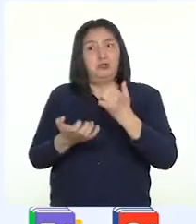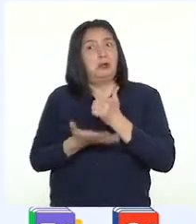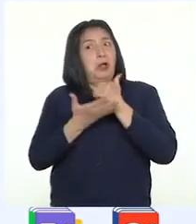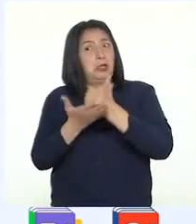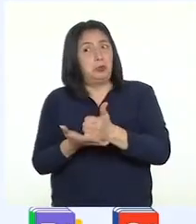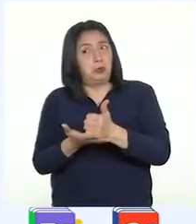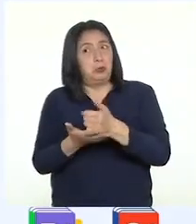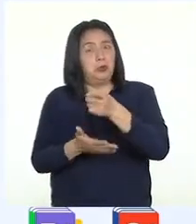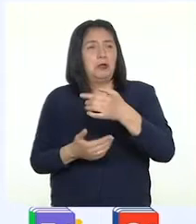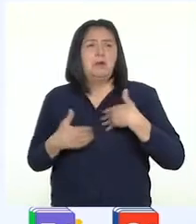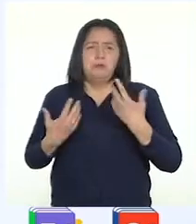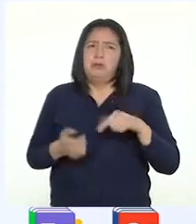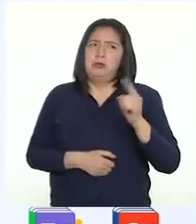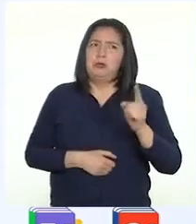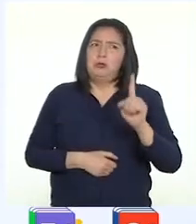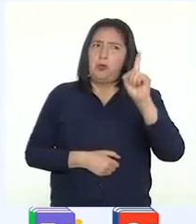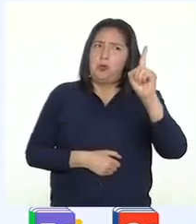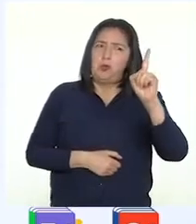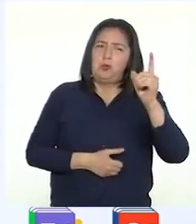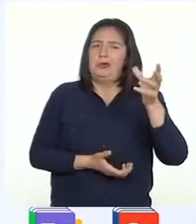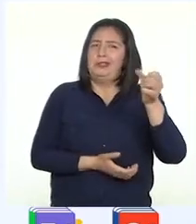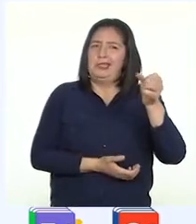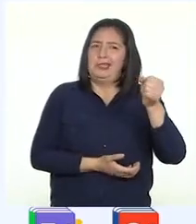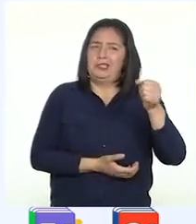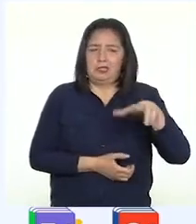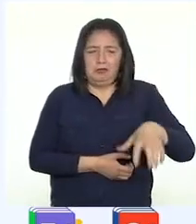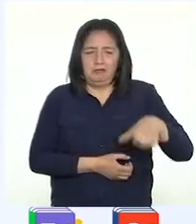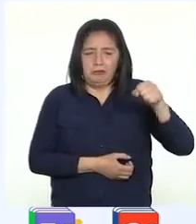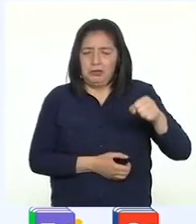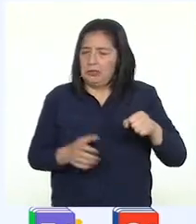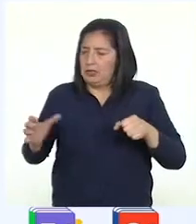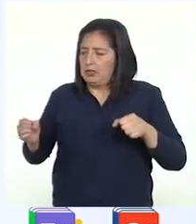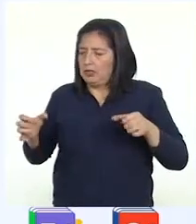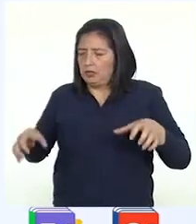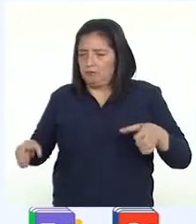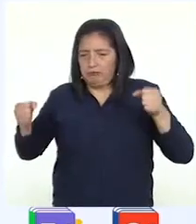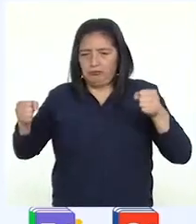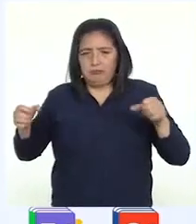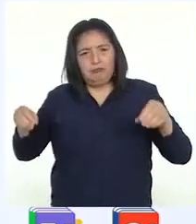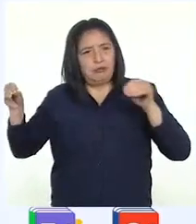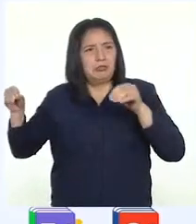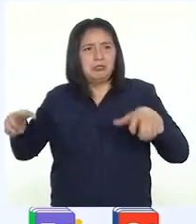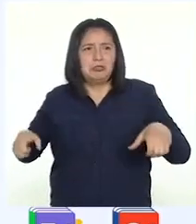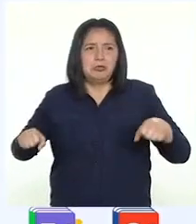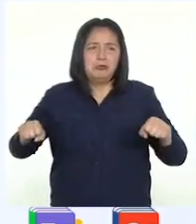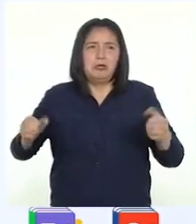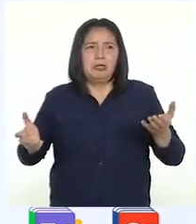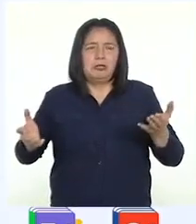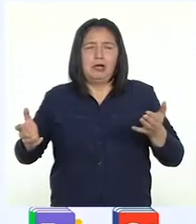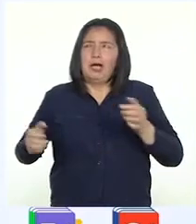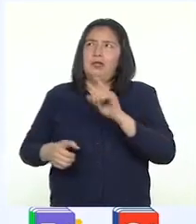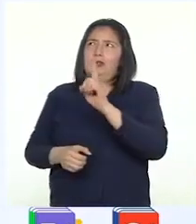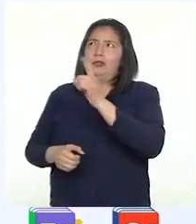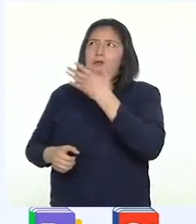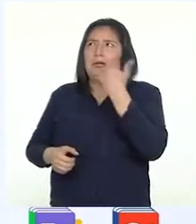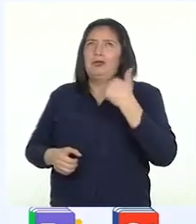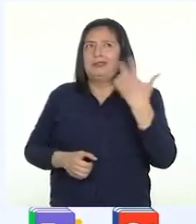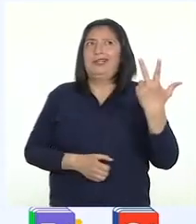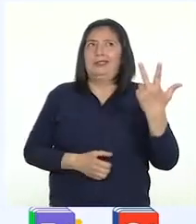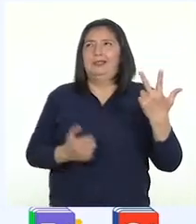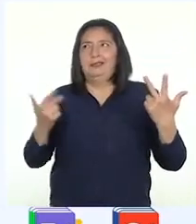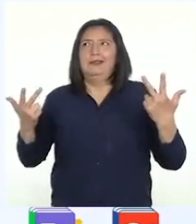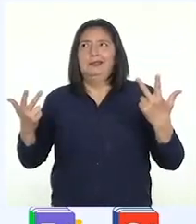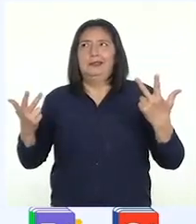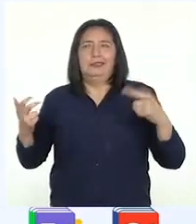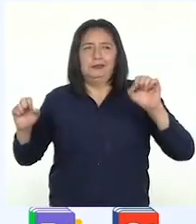señor Esteban, puedo tomar un tarro de leche de cada bolsa y su carga se mantiene en equilibrio. No, mejor tres tarros de